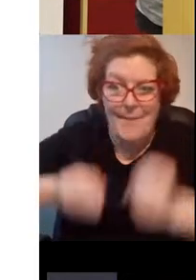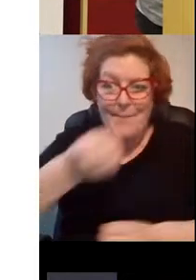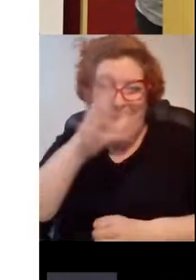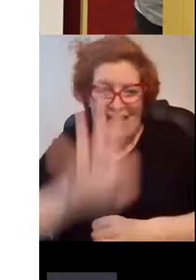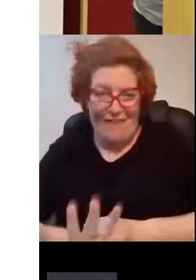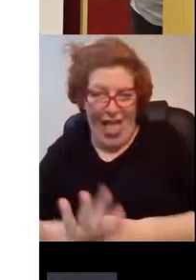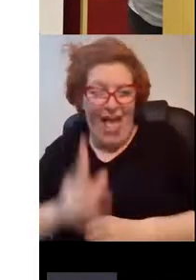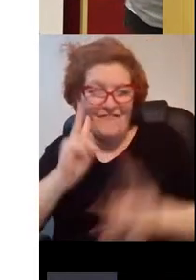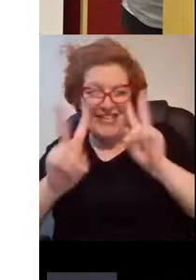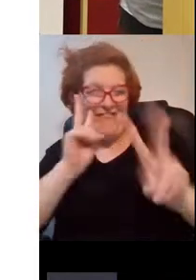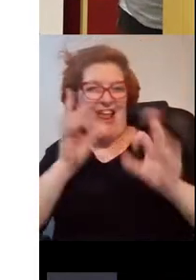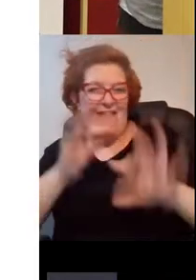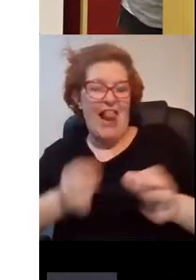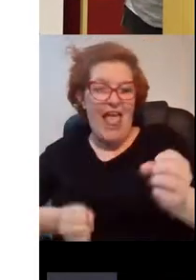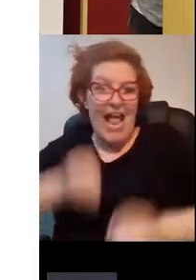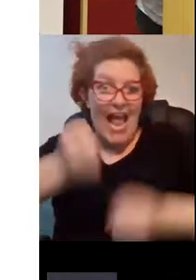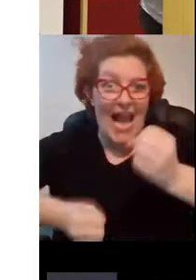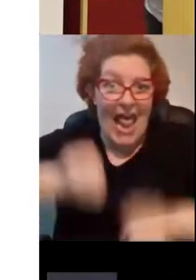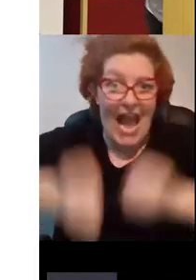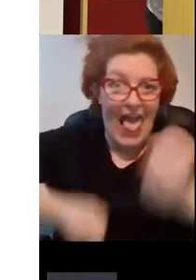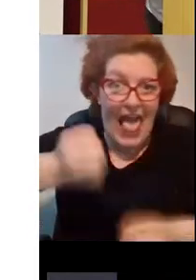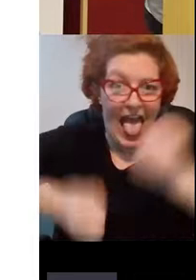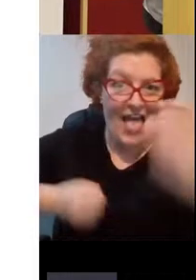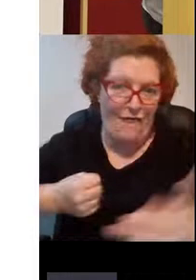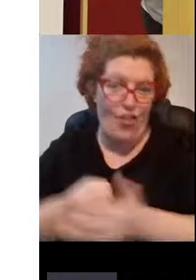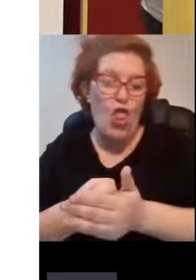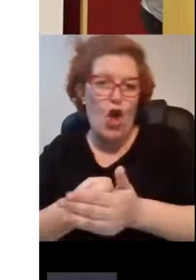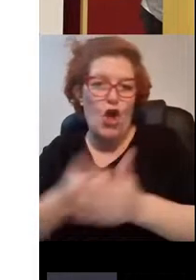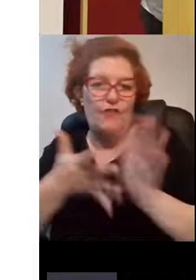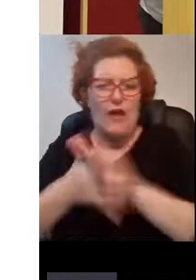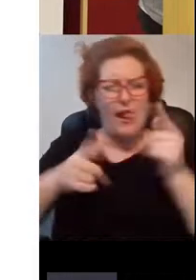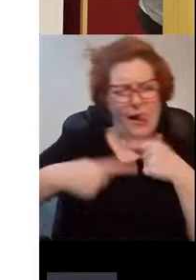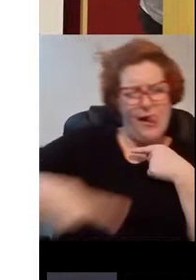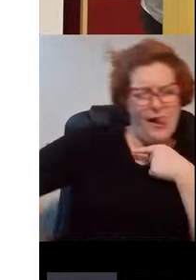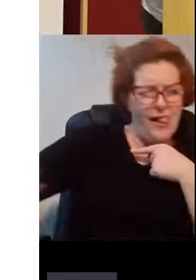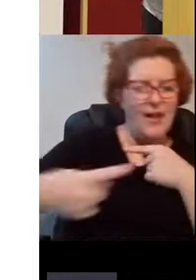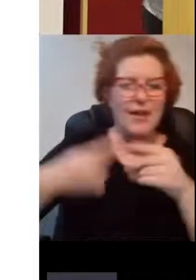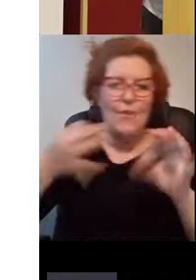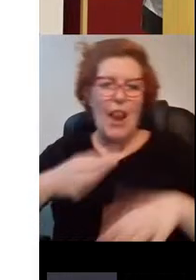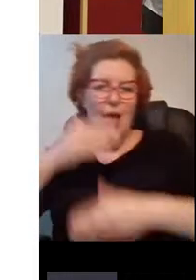visual del profesor Manuel Jesús Fernández, ¿no?, de verlo como un proceso